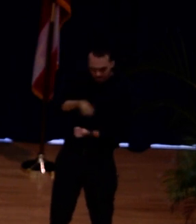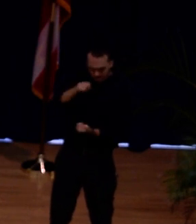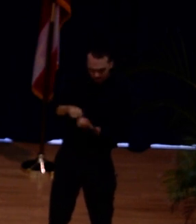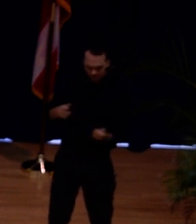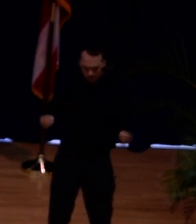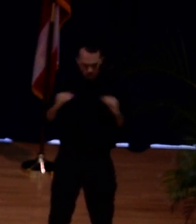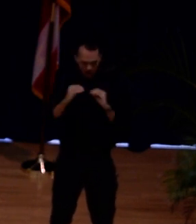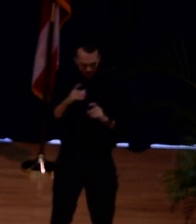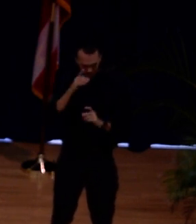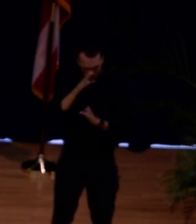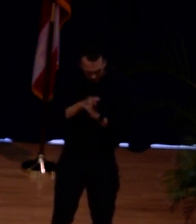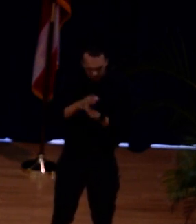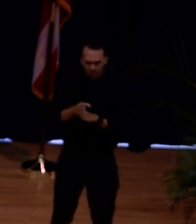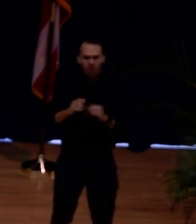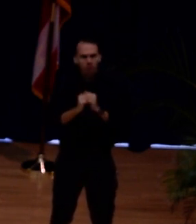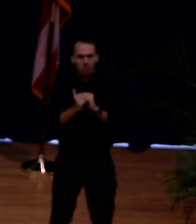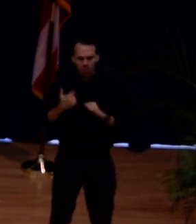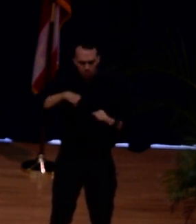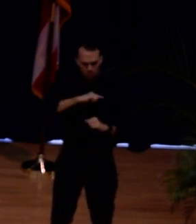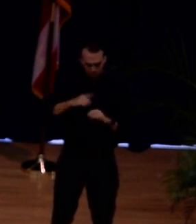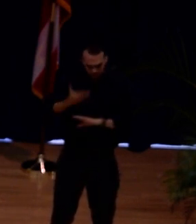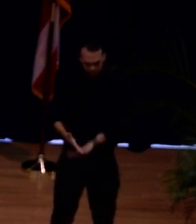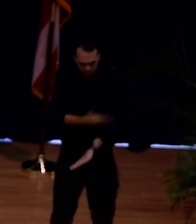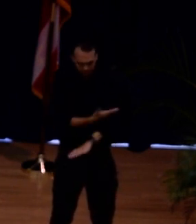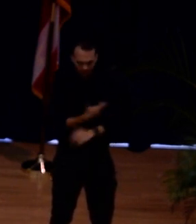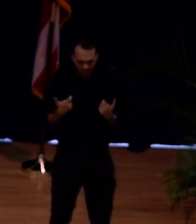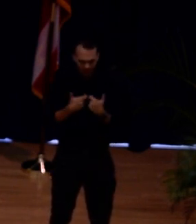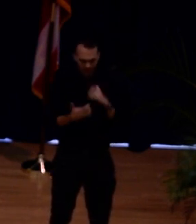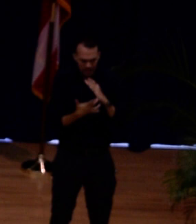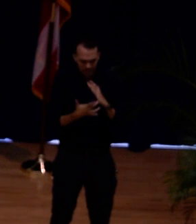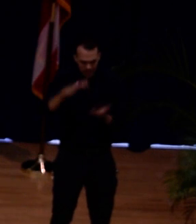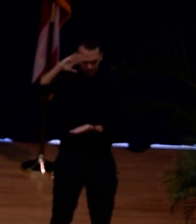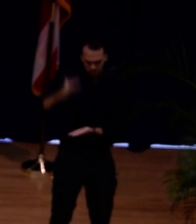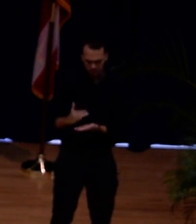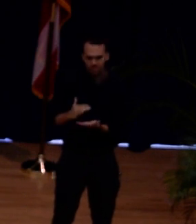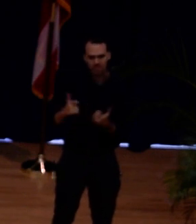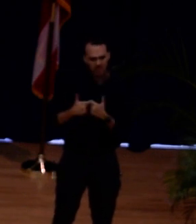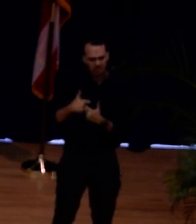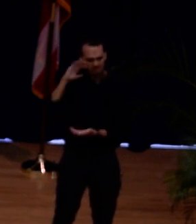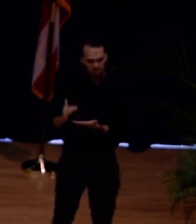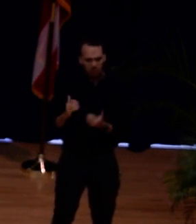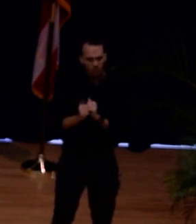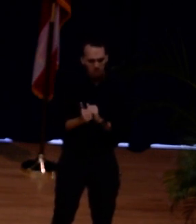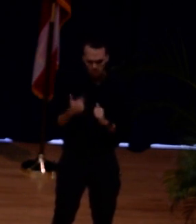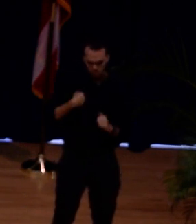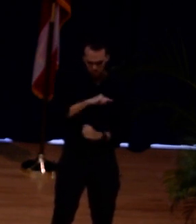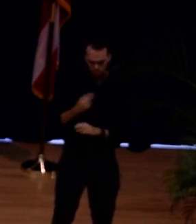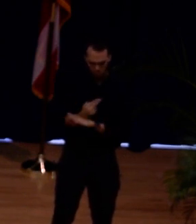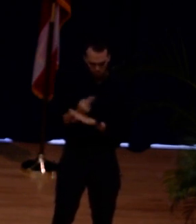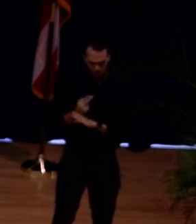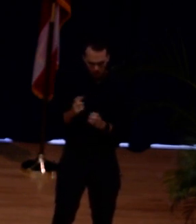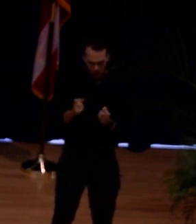energética es una de las cosas clave para lograr esa transición energética. Es parte de ese cambio de cómo nos relacionamos a